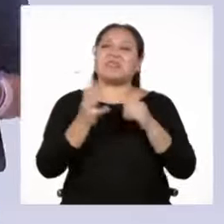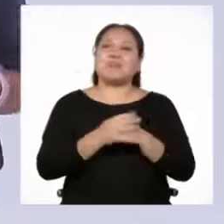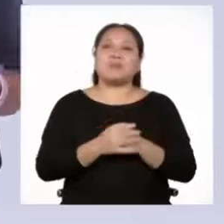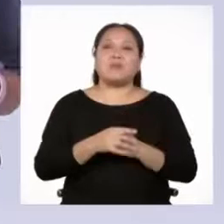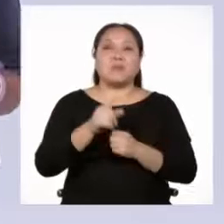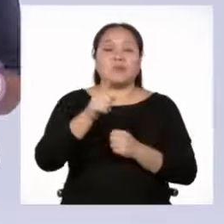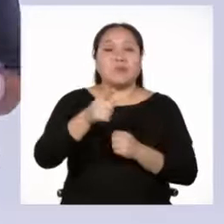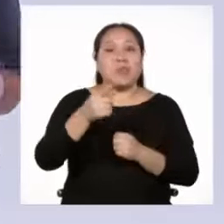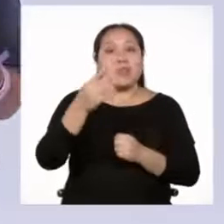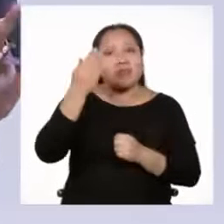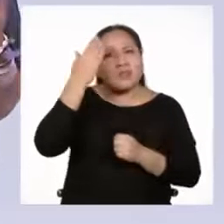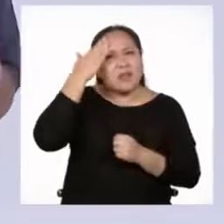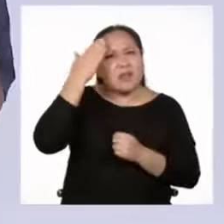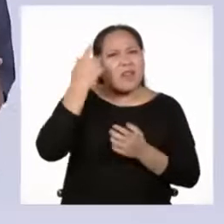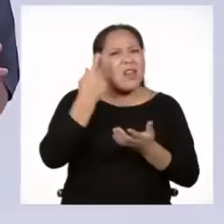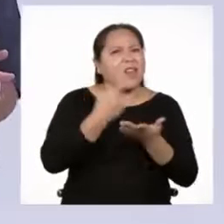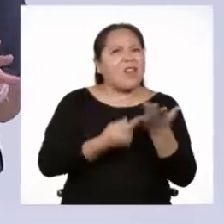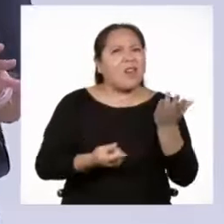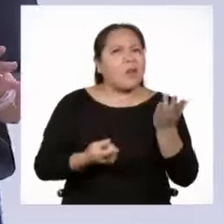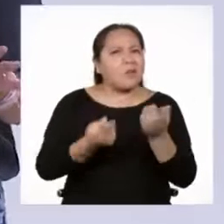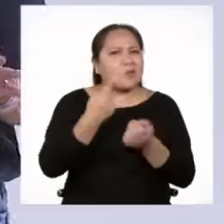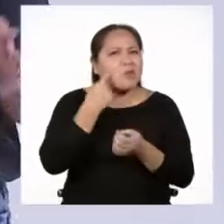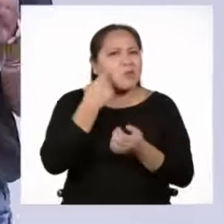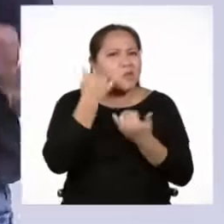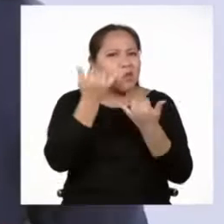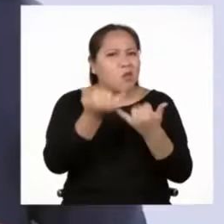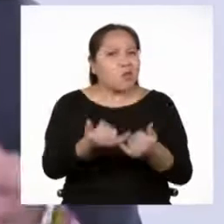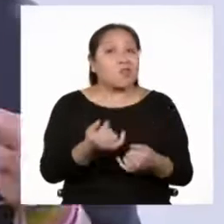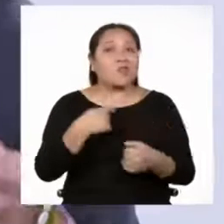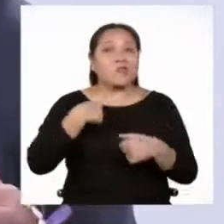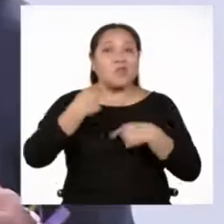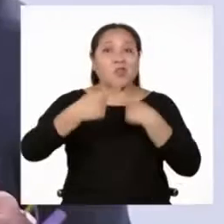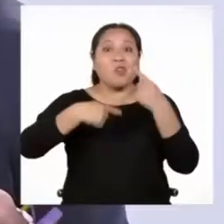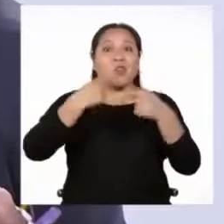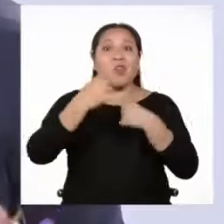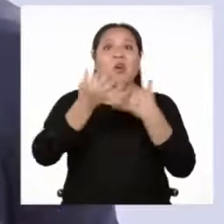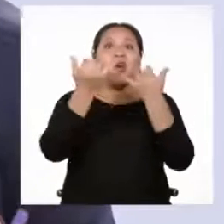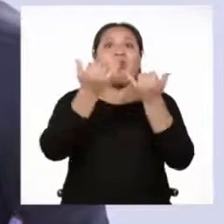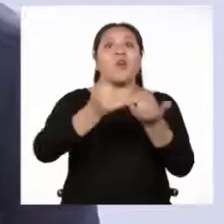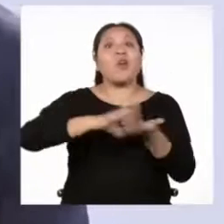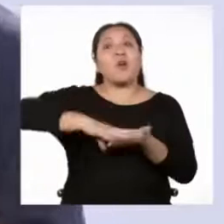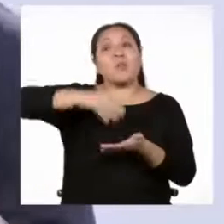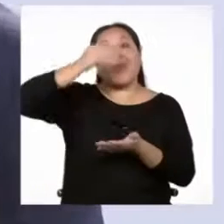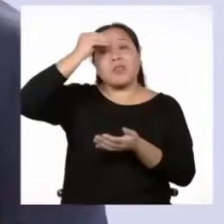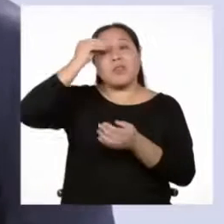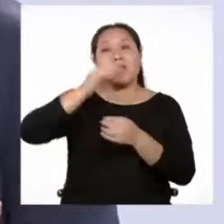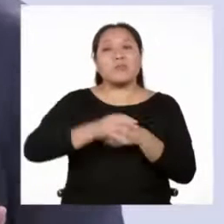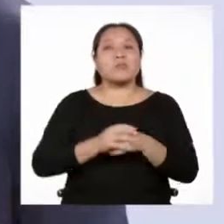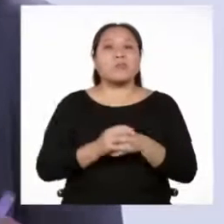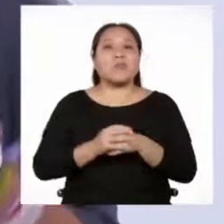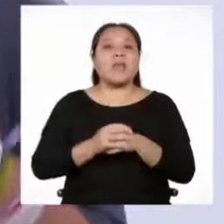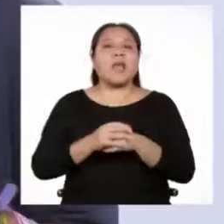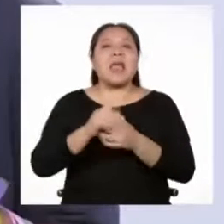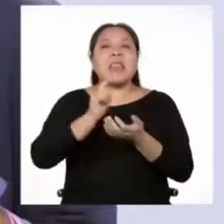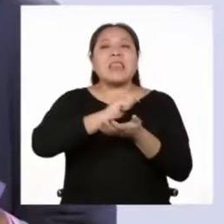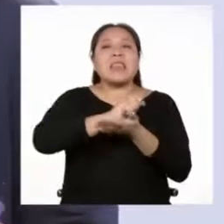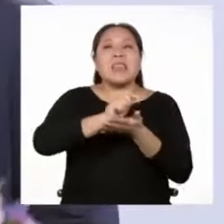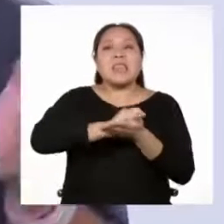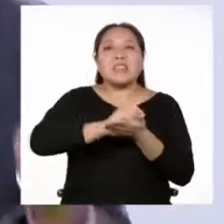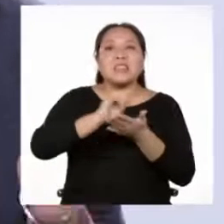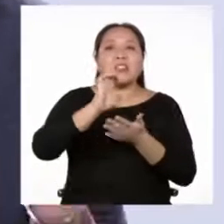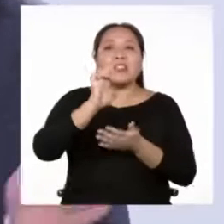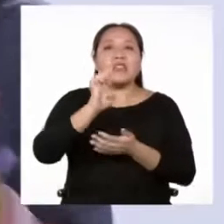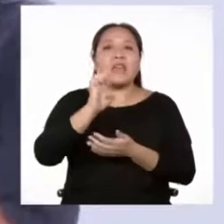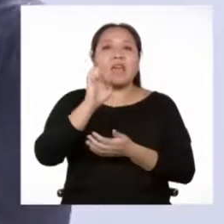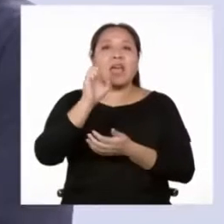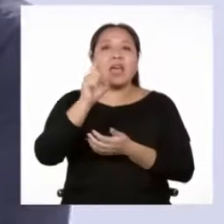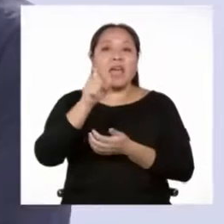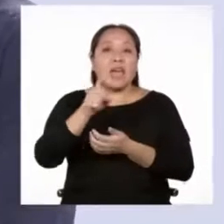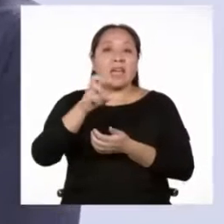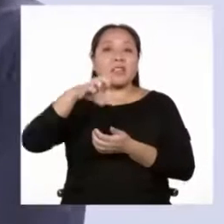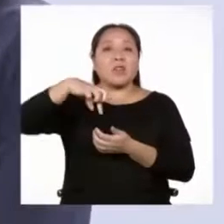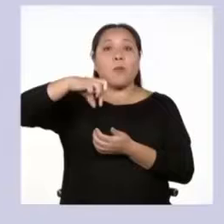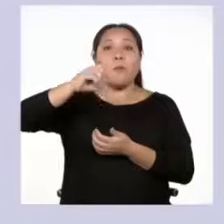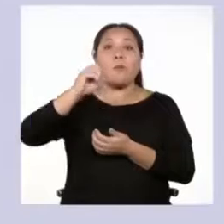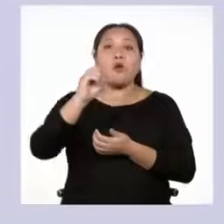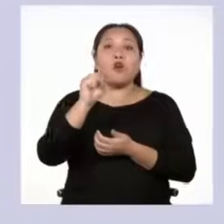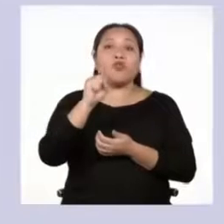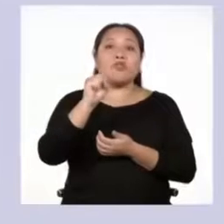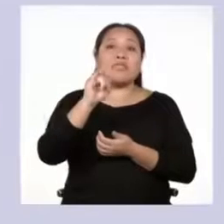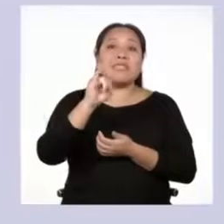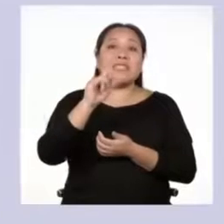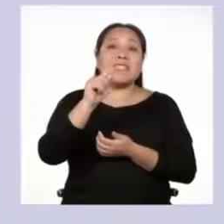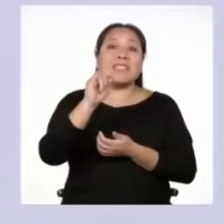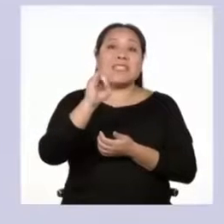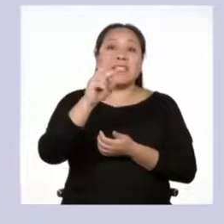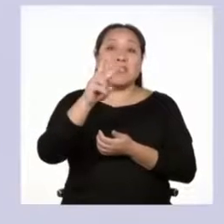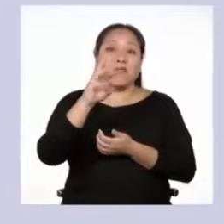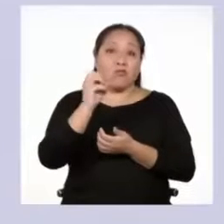¿Saben qué conoceremos el día de hoy? Pues yo le voy a contar. Hoy aprenderemos a elaborar textos expositivos, específicamente dípticos o trípticos.